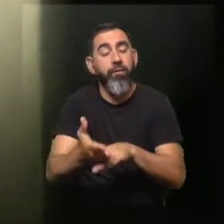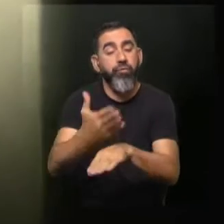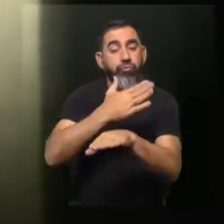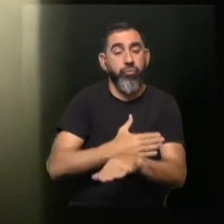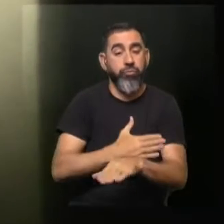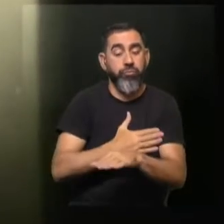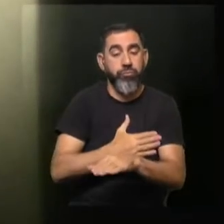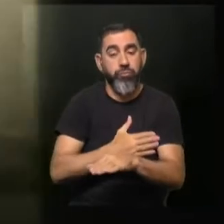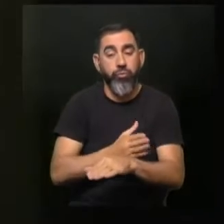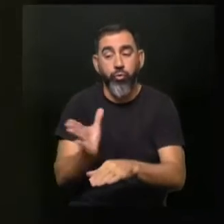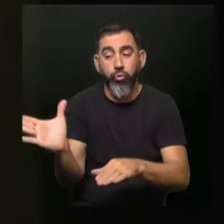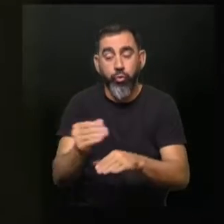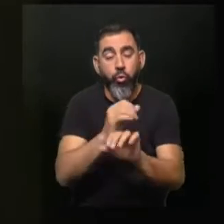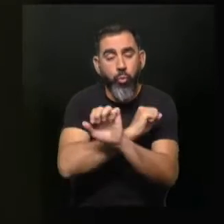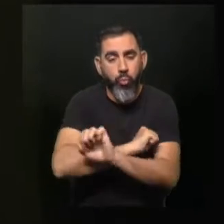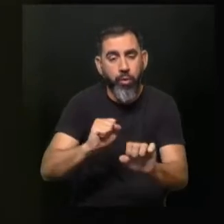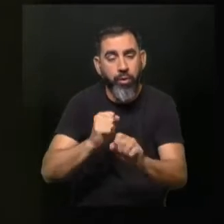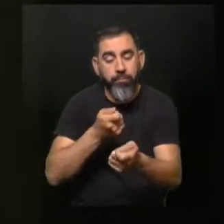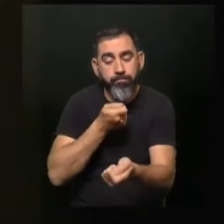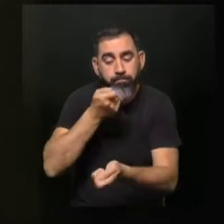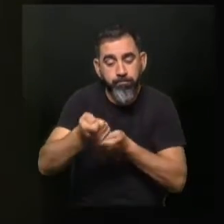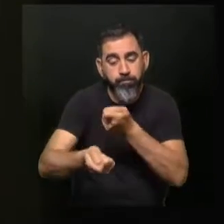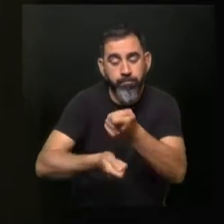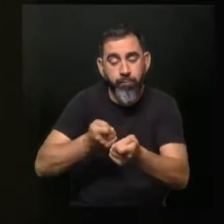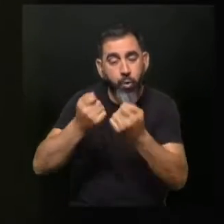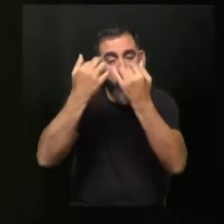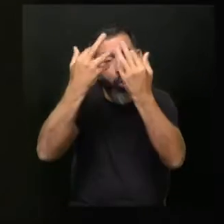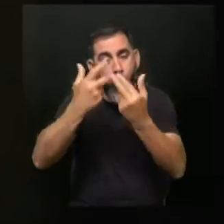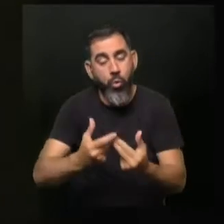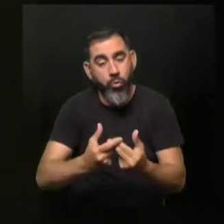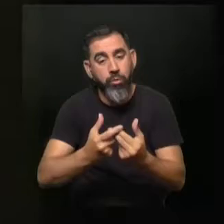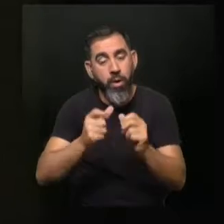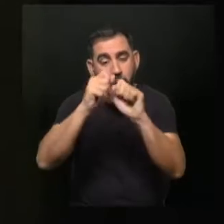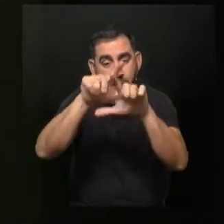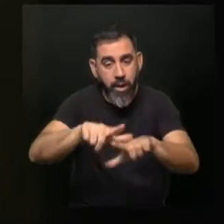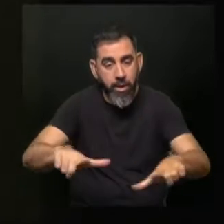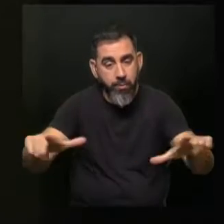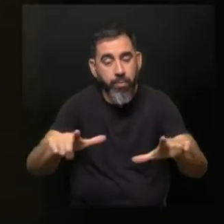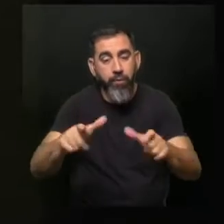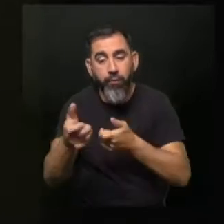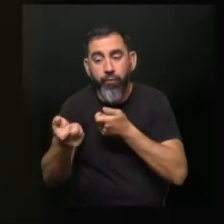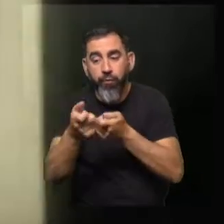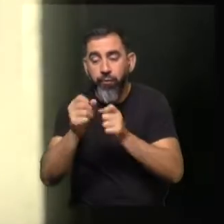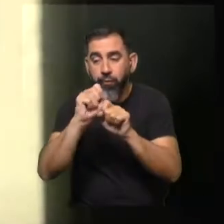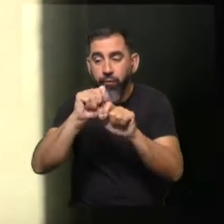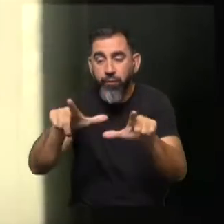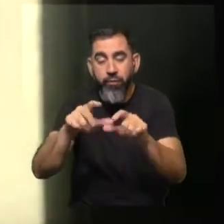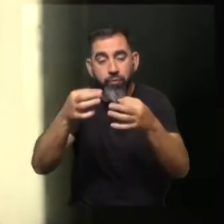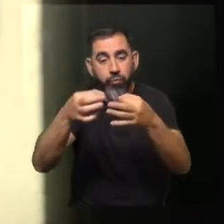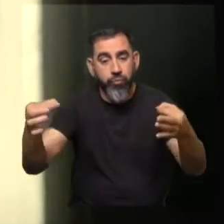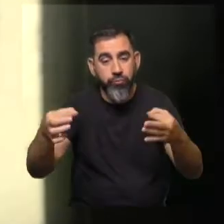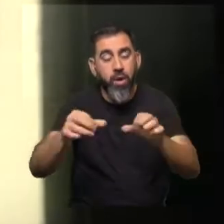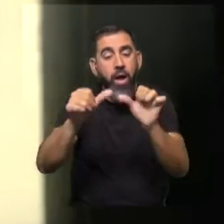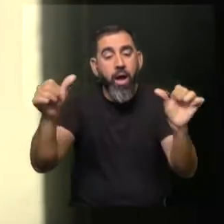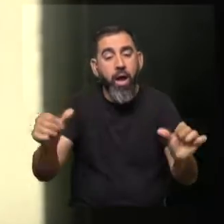en la cual todos están en condiciones de contribuir mediante el orden, el aseo y el uso de insecticidas de acción residual, cuya